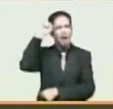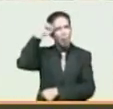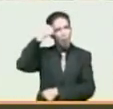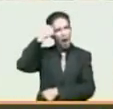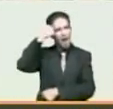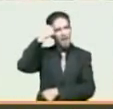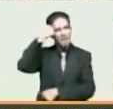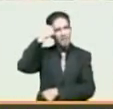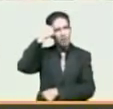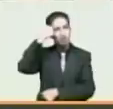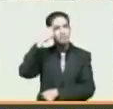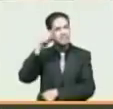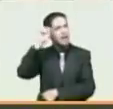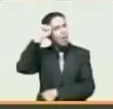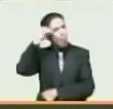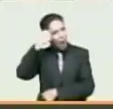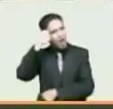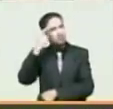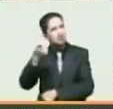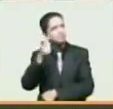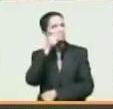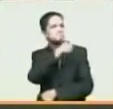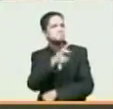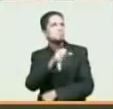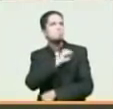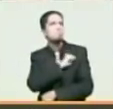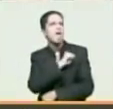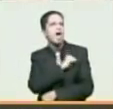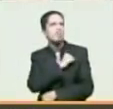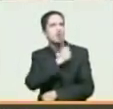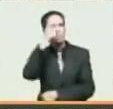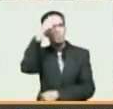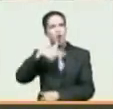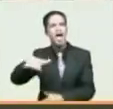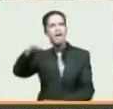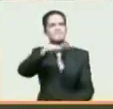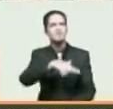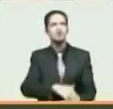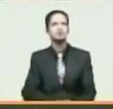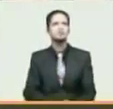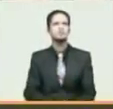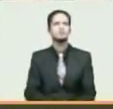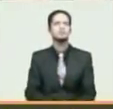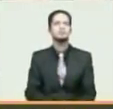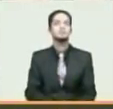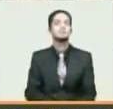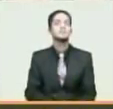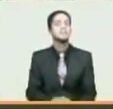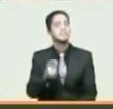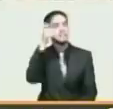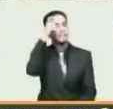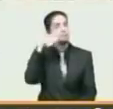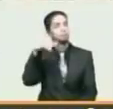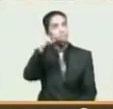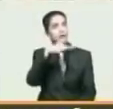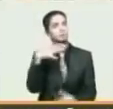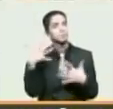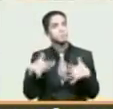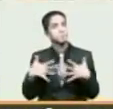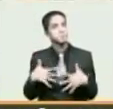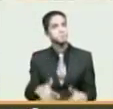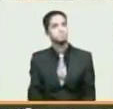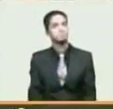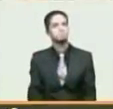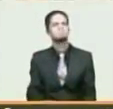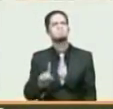usted vea cómo le tienen terror al poder popular, al poder del pueblo, a la insurgencia del pueblo. Se fueron al